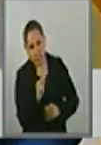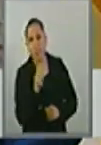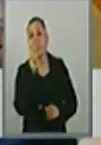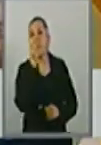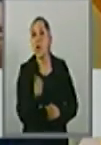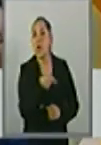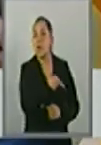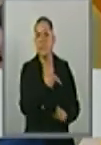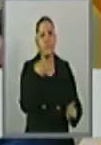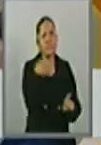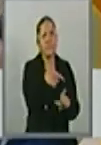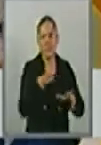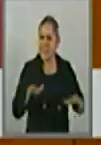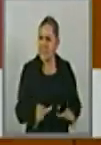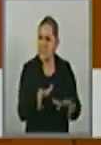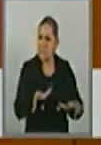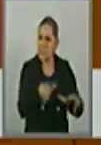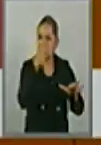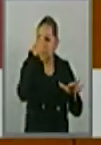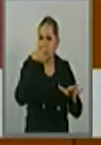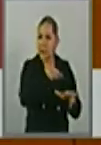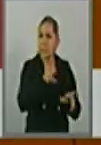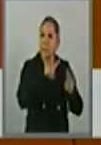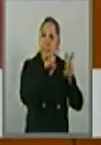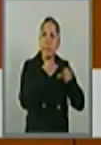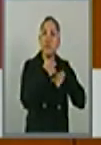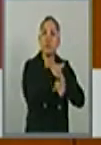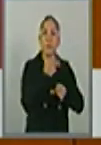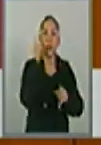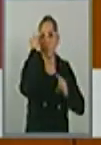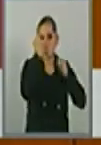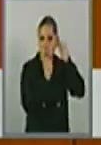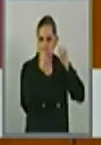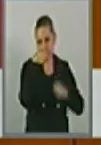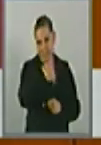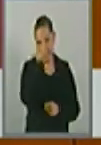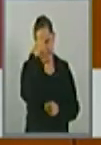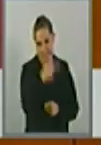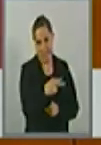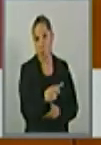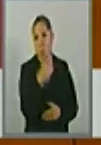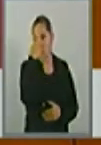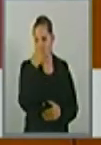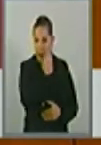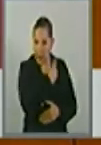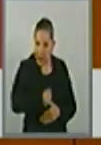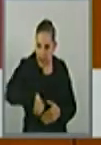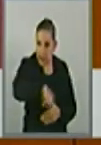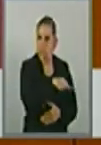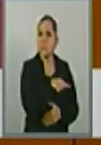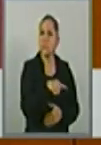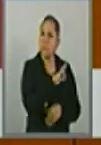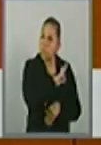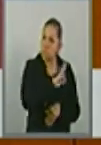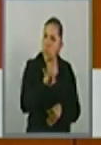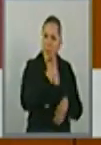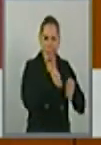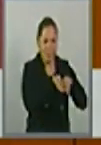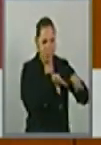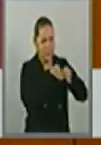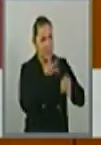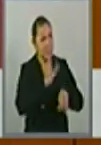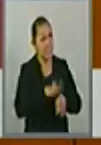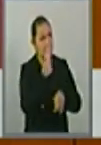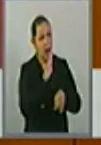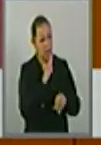al sector turístico de méxico promoviendo como un centro mundial de la enseñanza del español al respecto